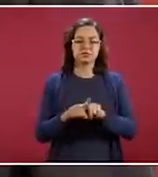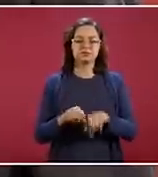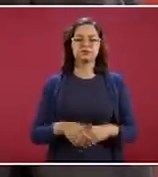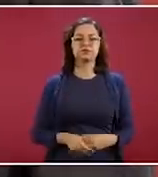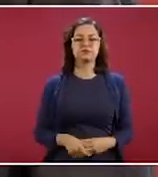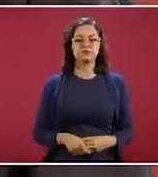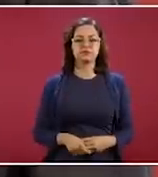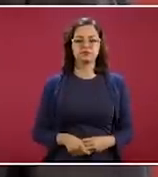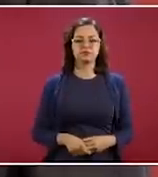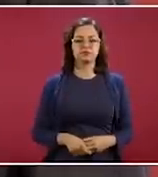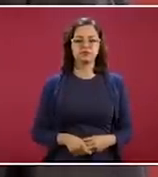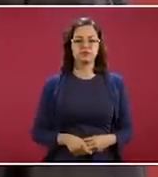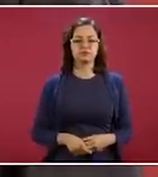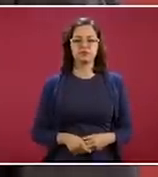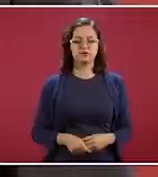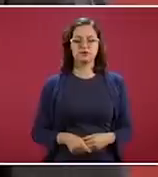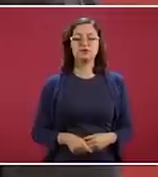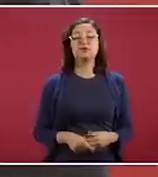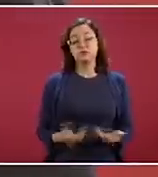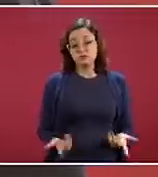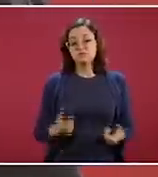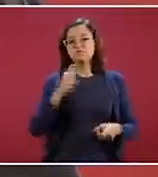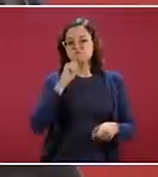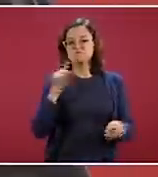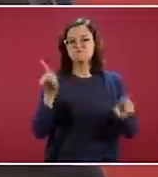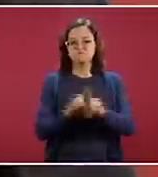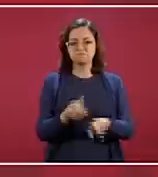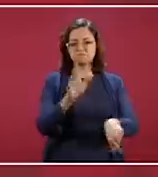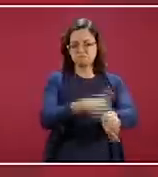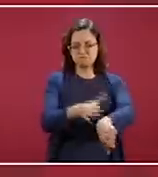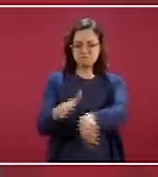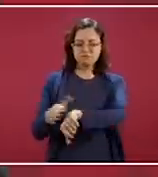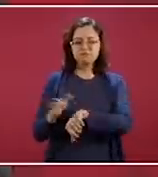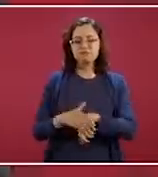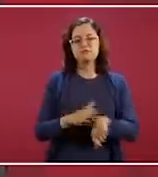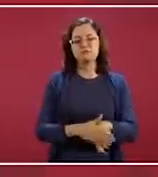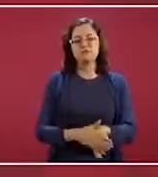también exhortar, llamar a